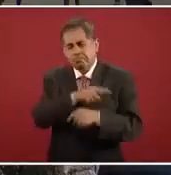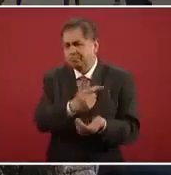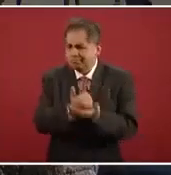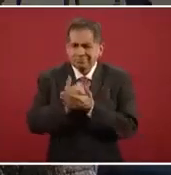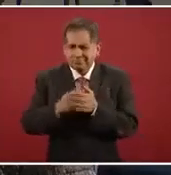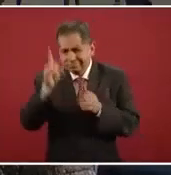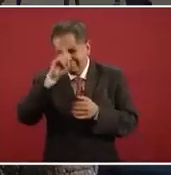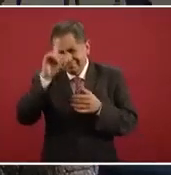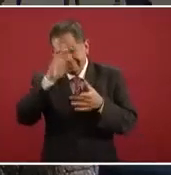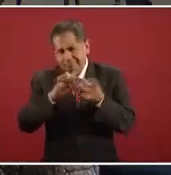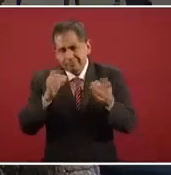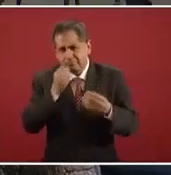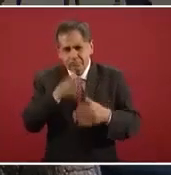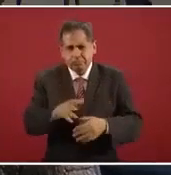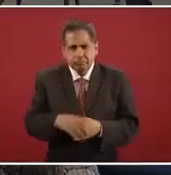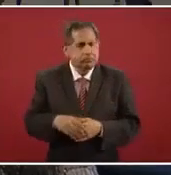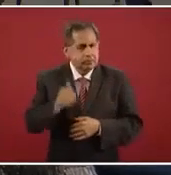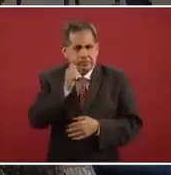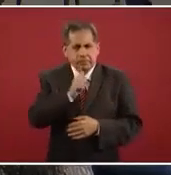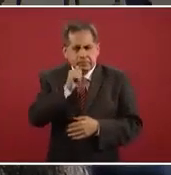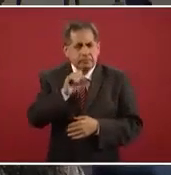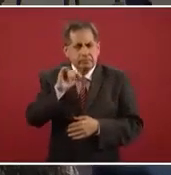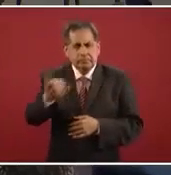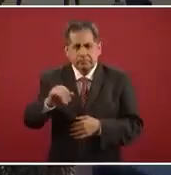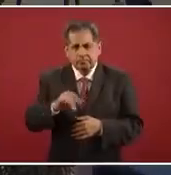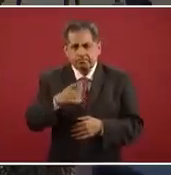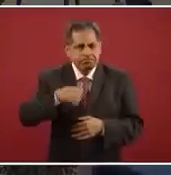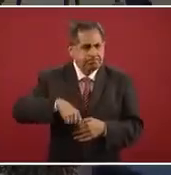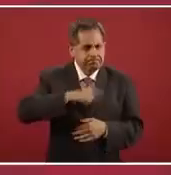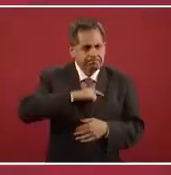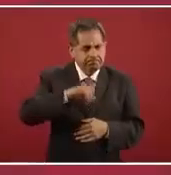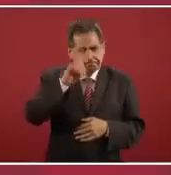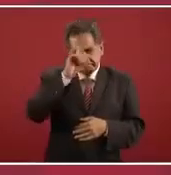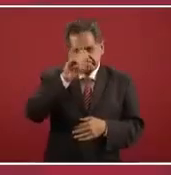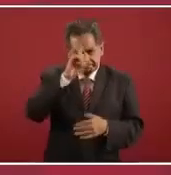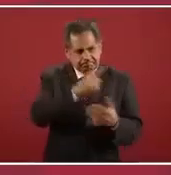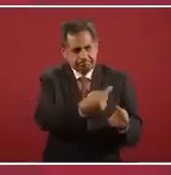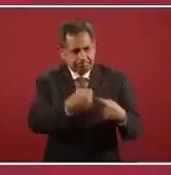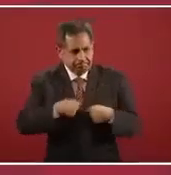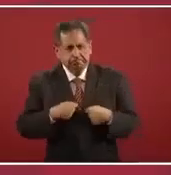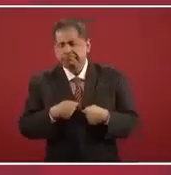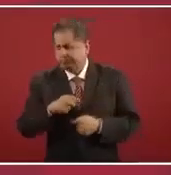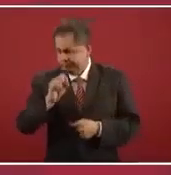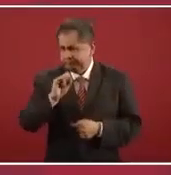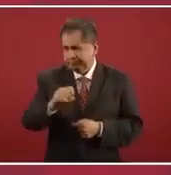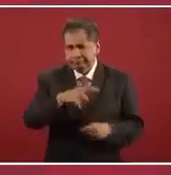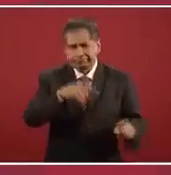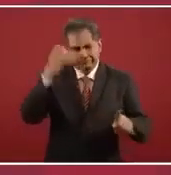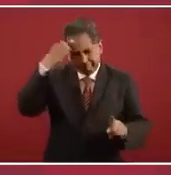ayudando. Nosotros sí nos estamos asesorando precisamente del personal que